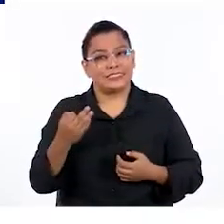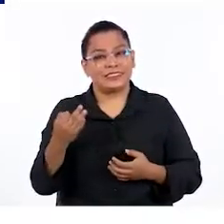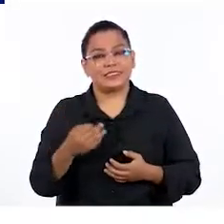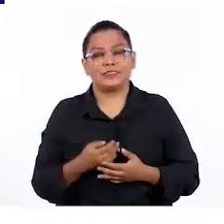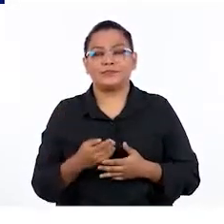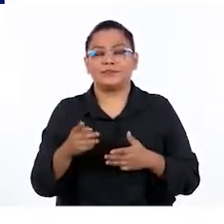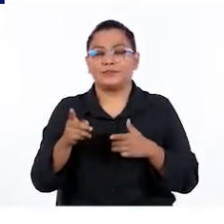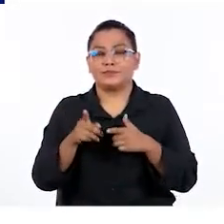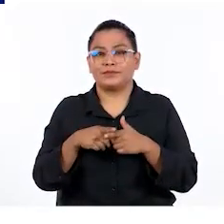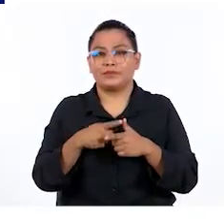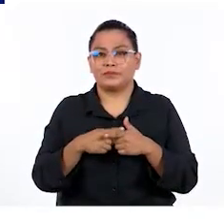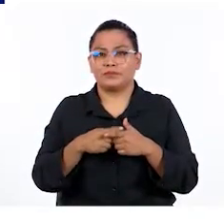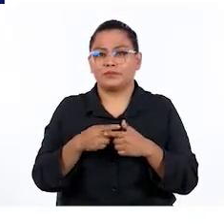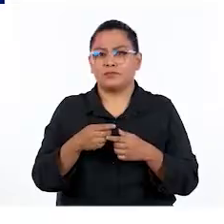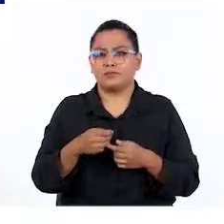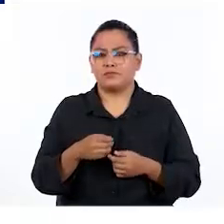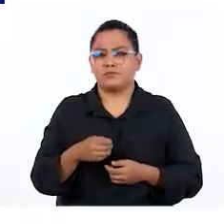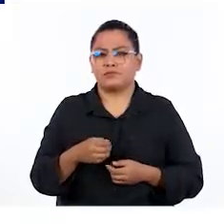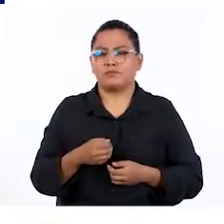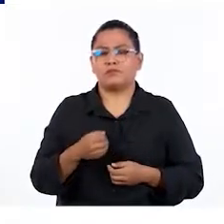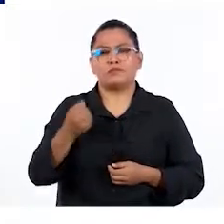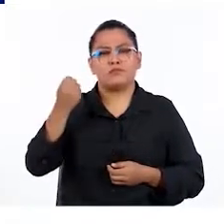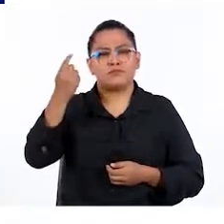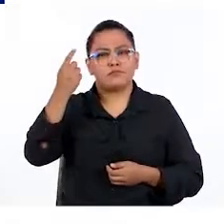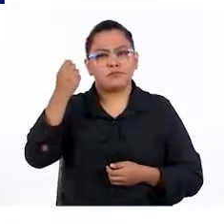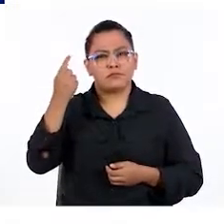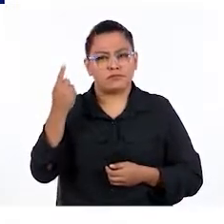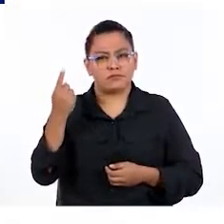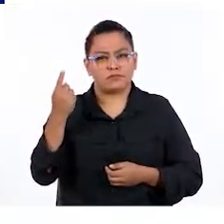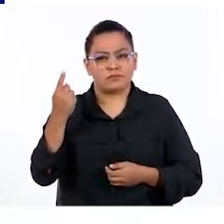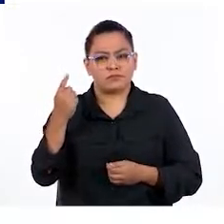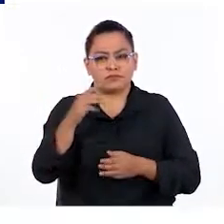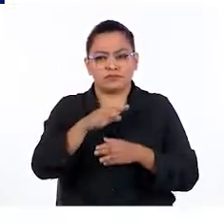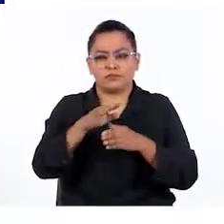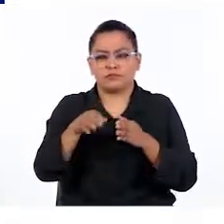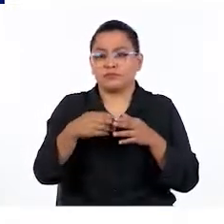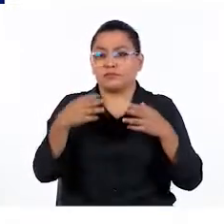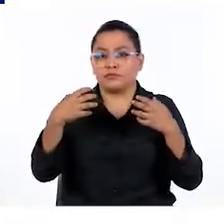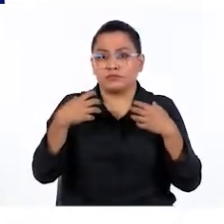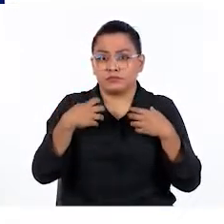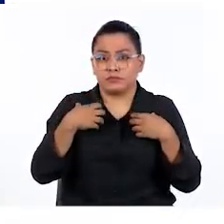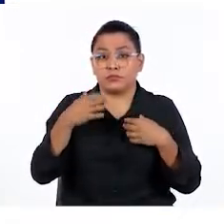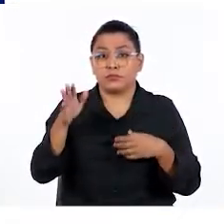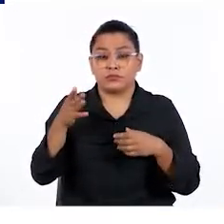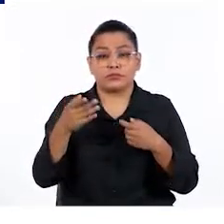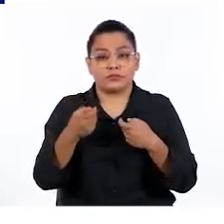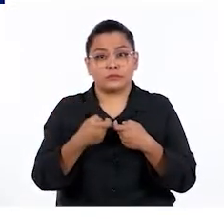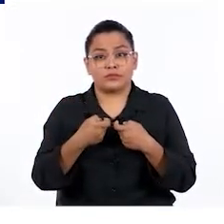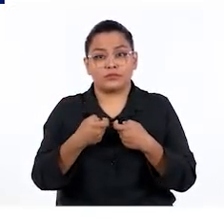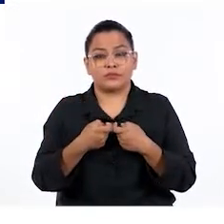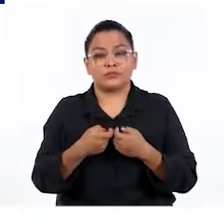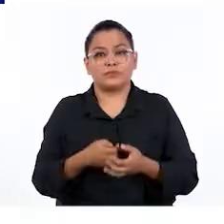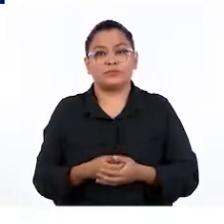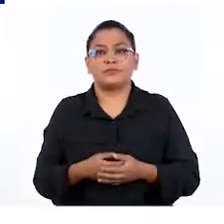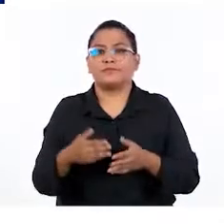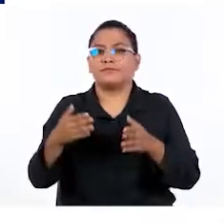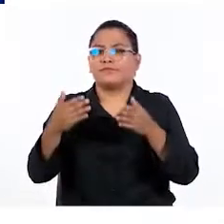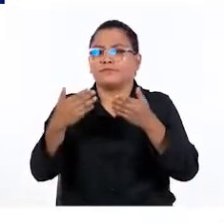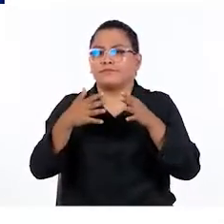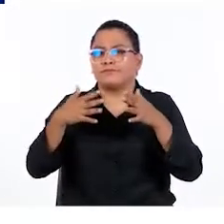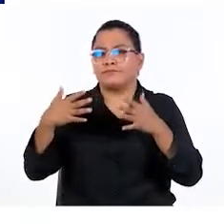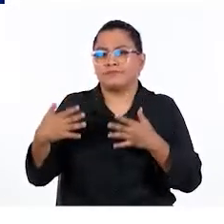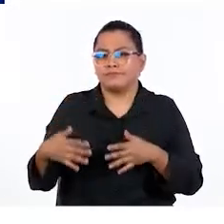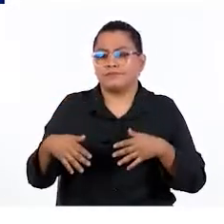ende, podemos decir, en general, que todos los seres vivos usan energía. Diversas